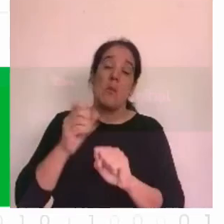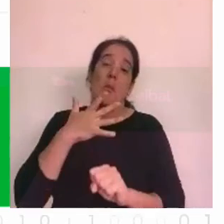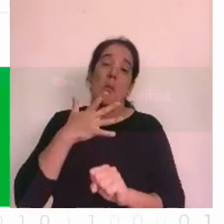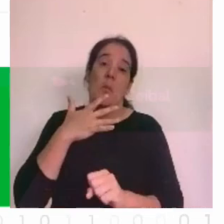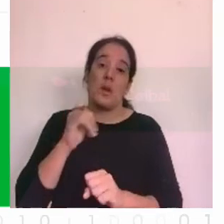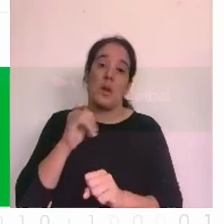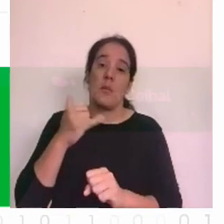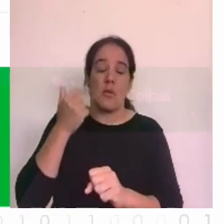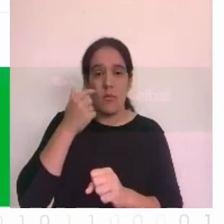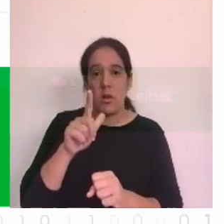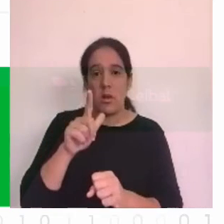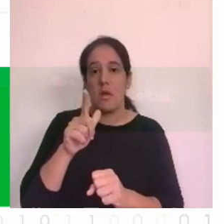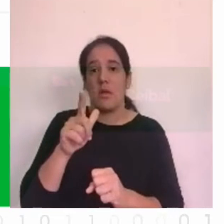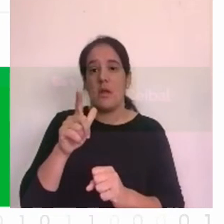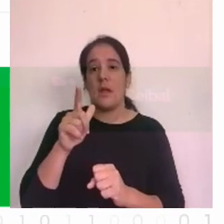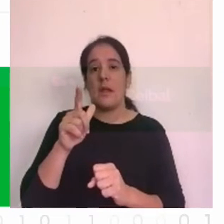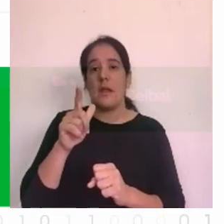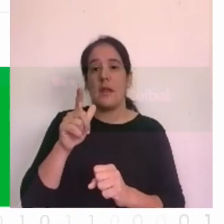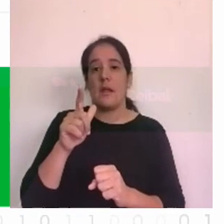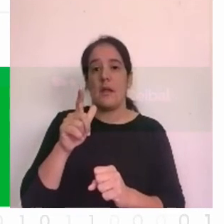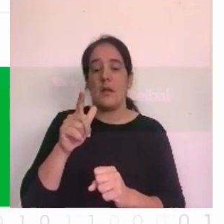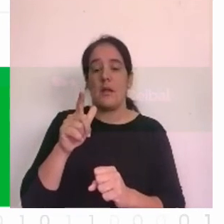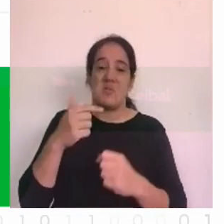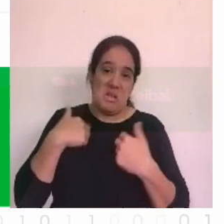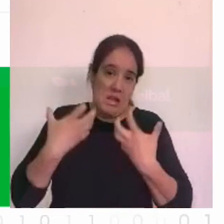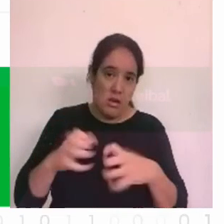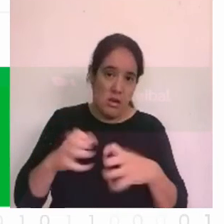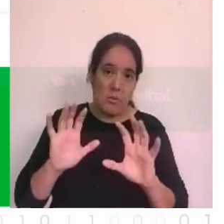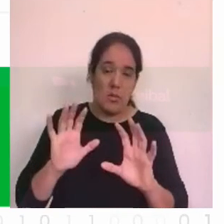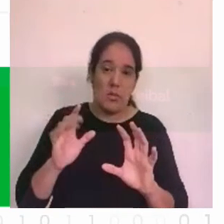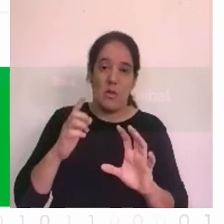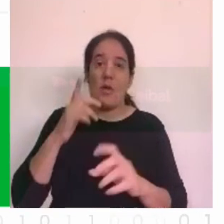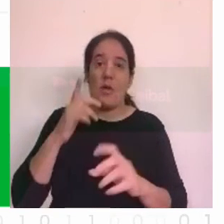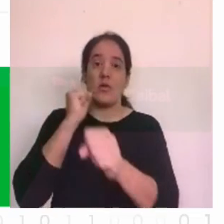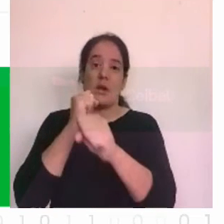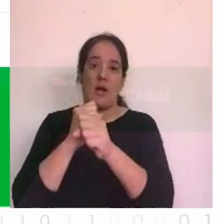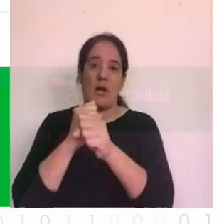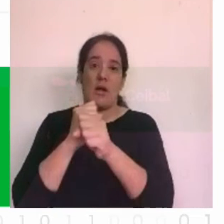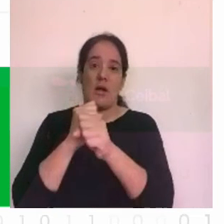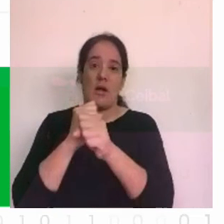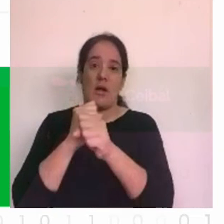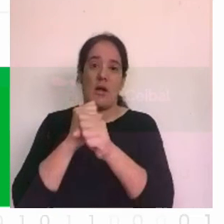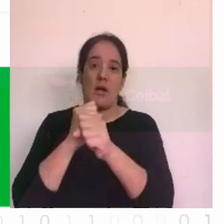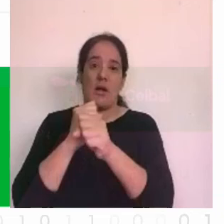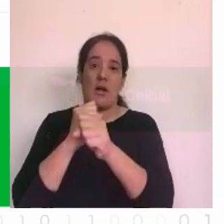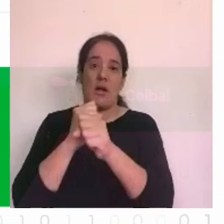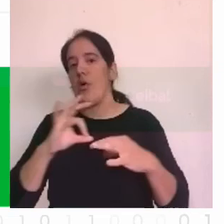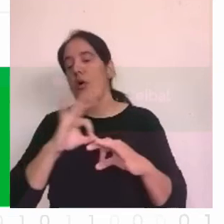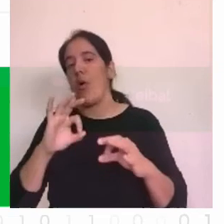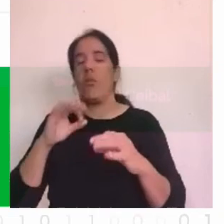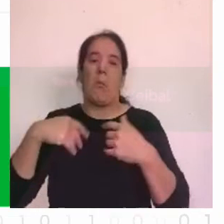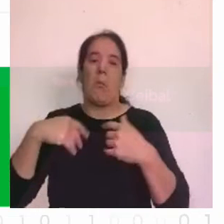este histograma por si los trabajadores reciben una prestación social, que es el histograma de la derecha, o